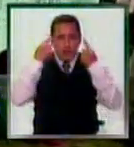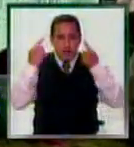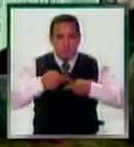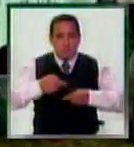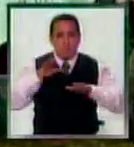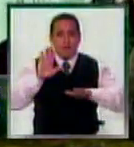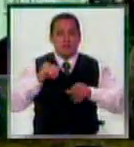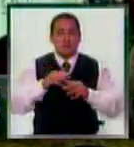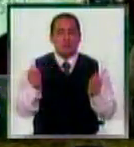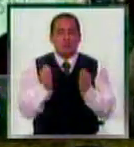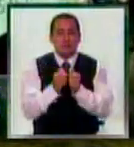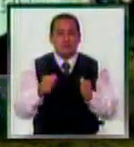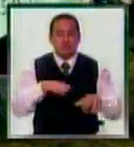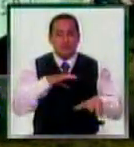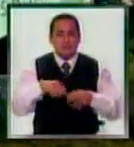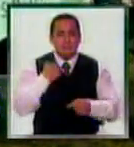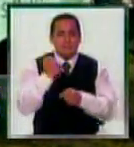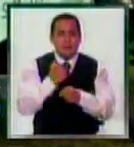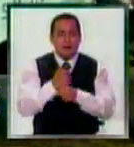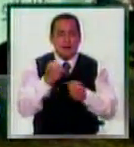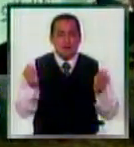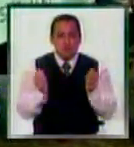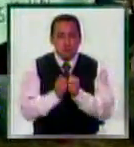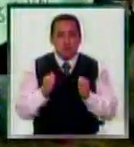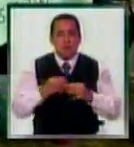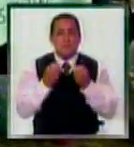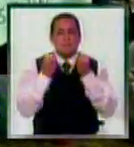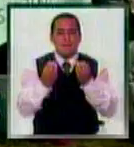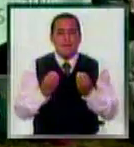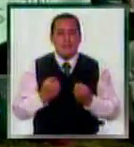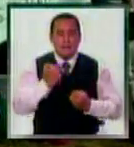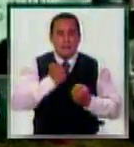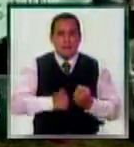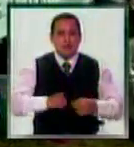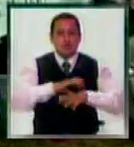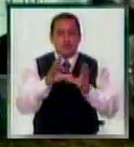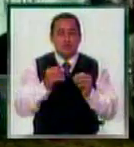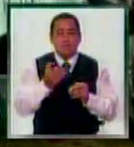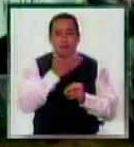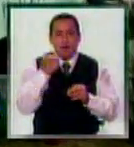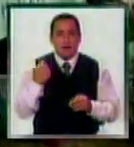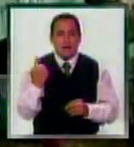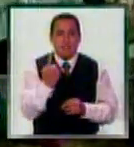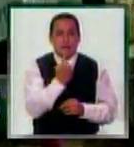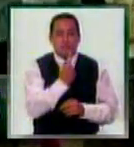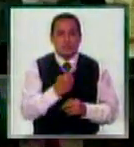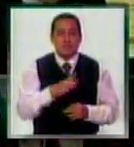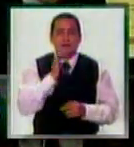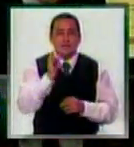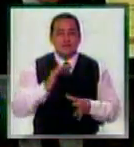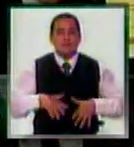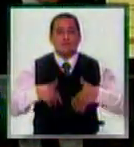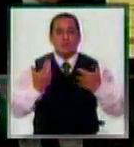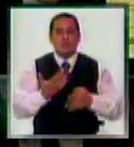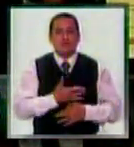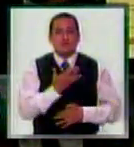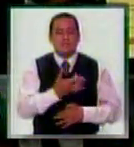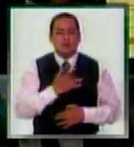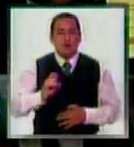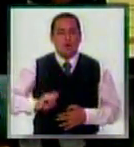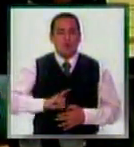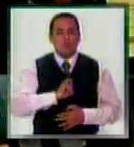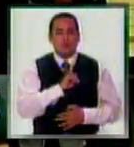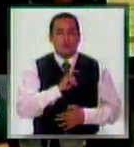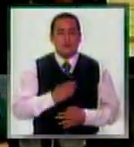juntos de hacer, trabajar juntos para que nuestros hijos sean mejores que nosotros y así podamos sentirnos